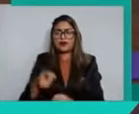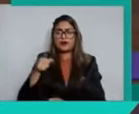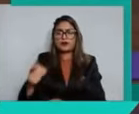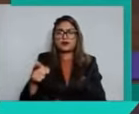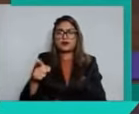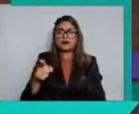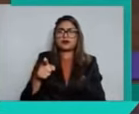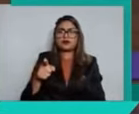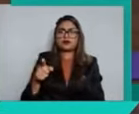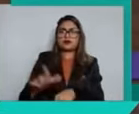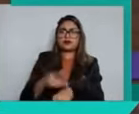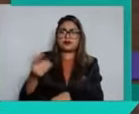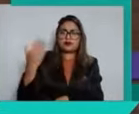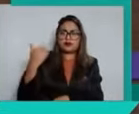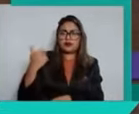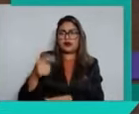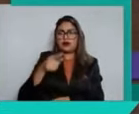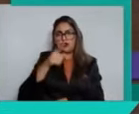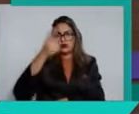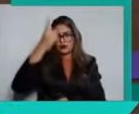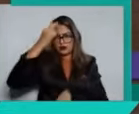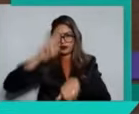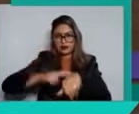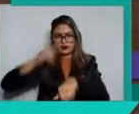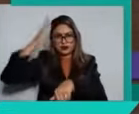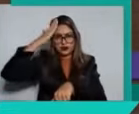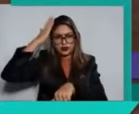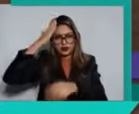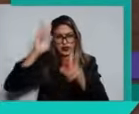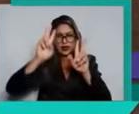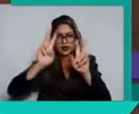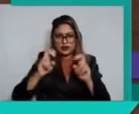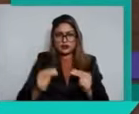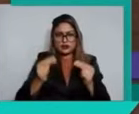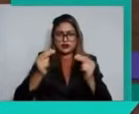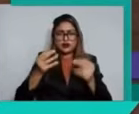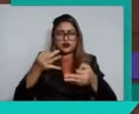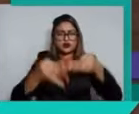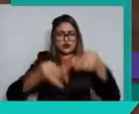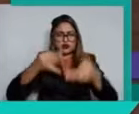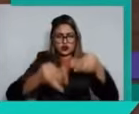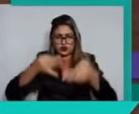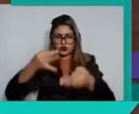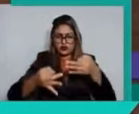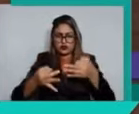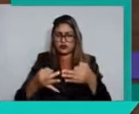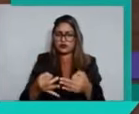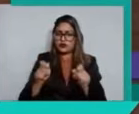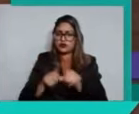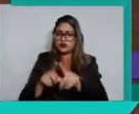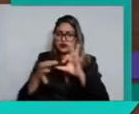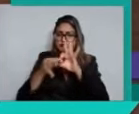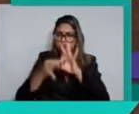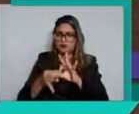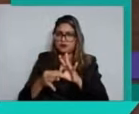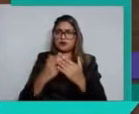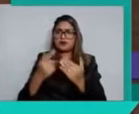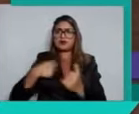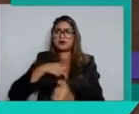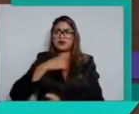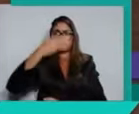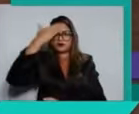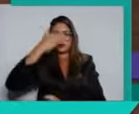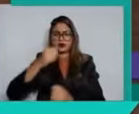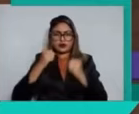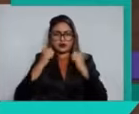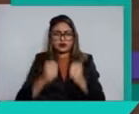expuestos por el Director General de Asuntos Jurídicos. Tenemos la certeza que la Suprema Corte de Justicia de la